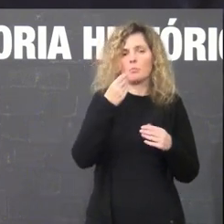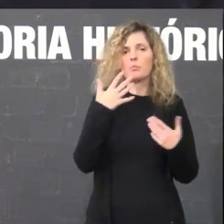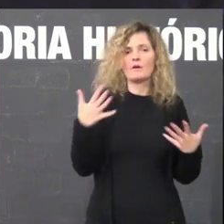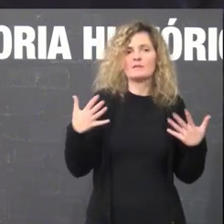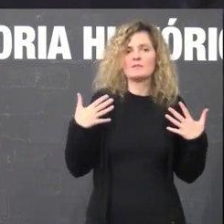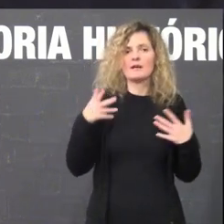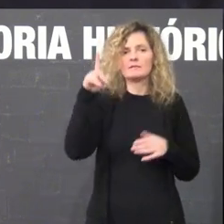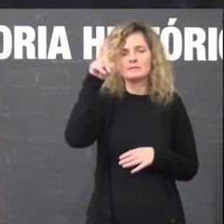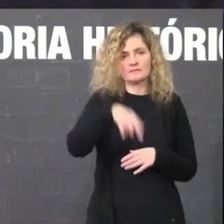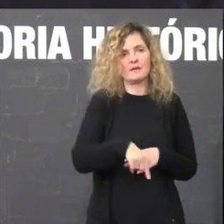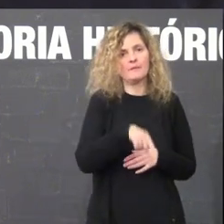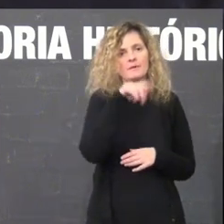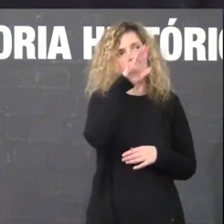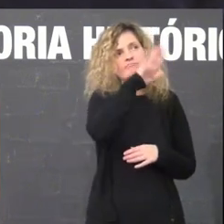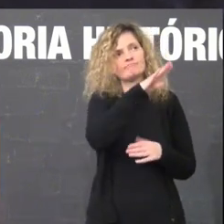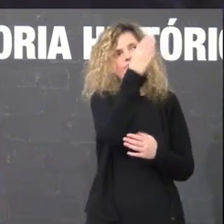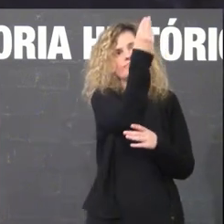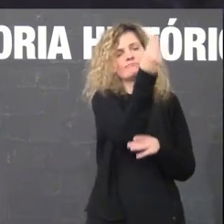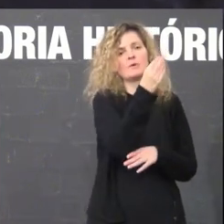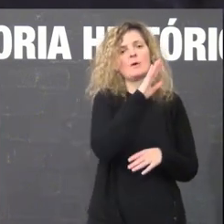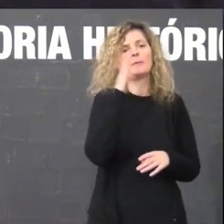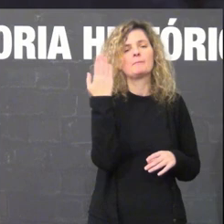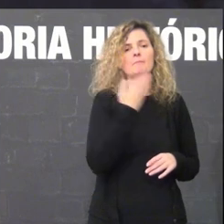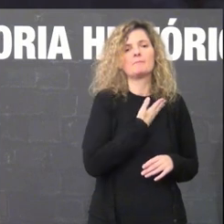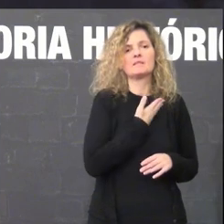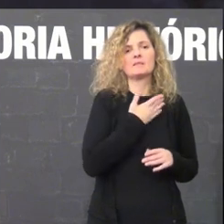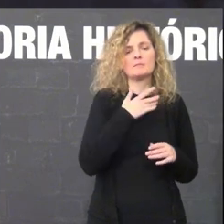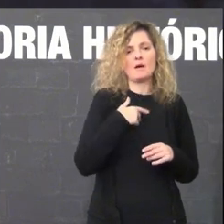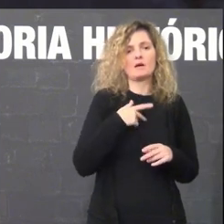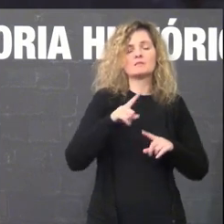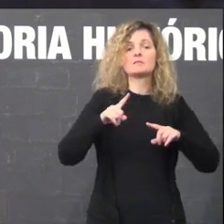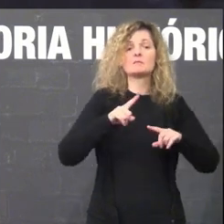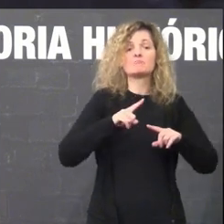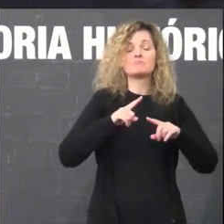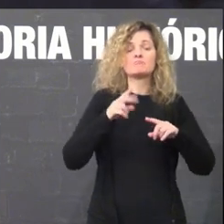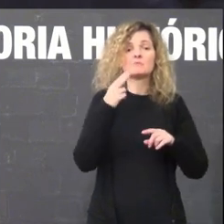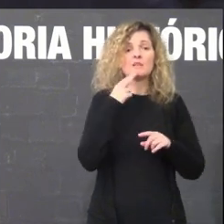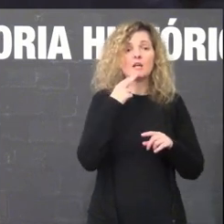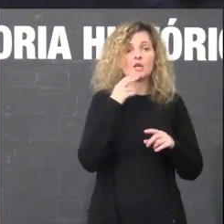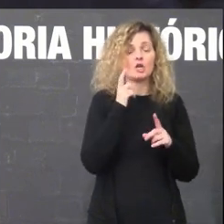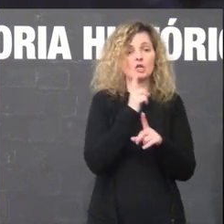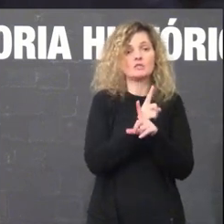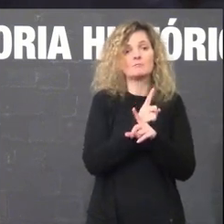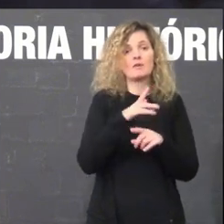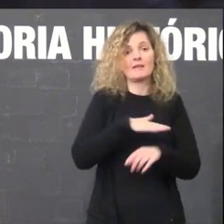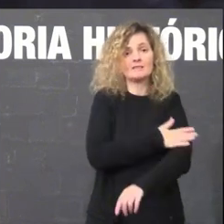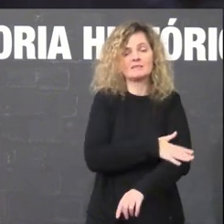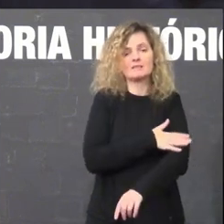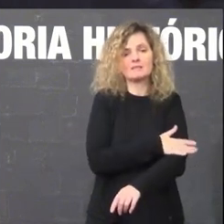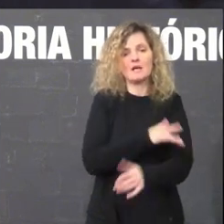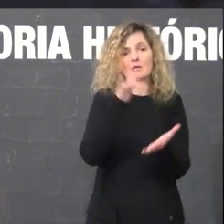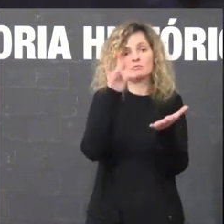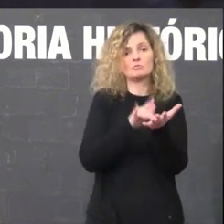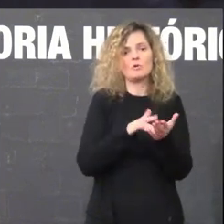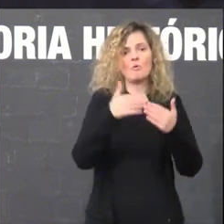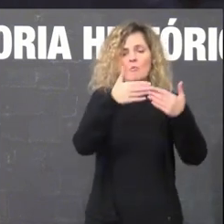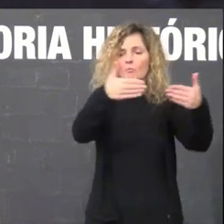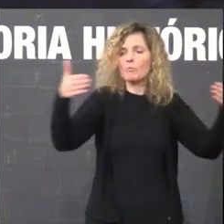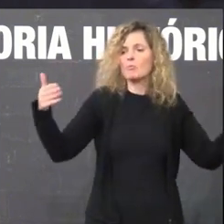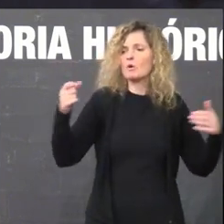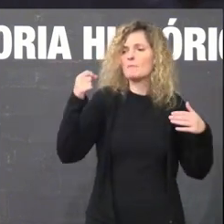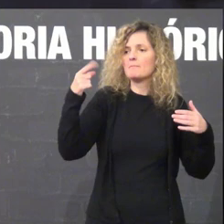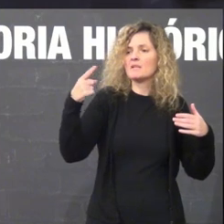donde hay un monumento a las víctimas del terrorismo de estado el parque de la memoria que tiene unos muros con los nombres de